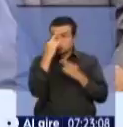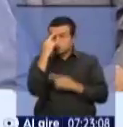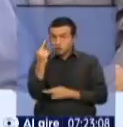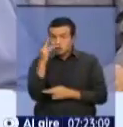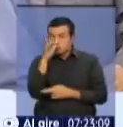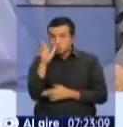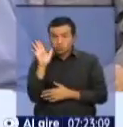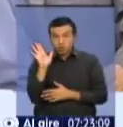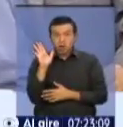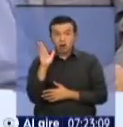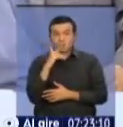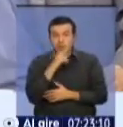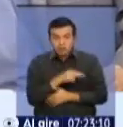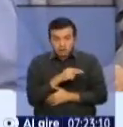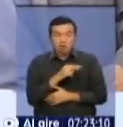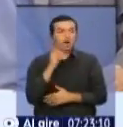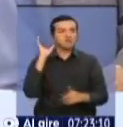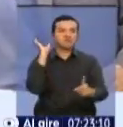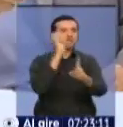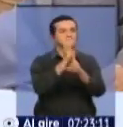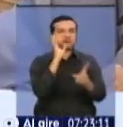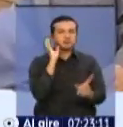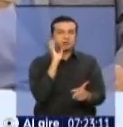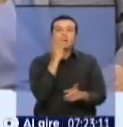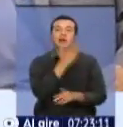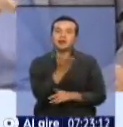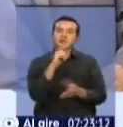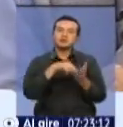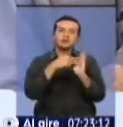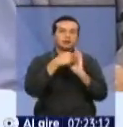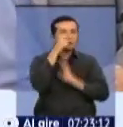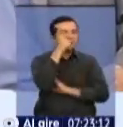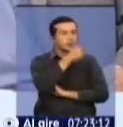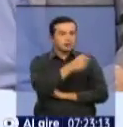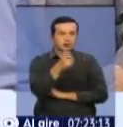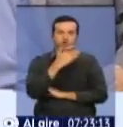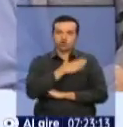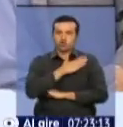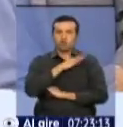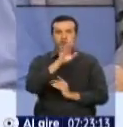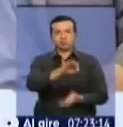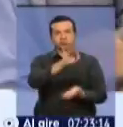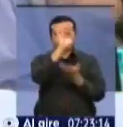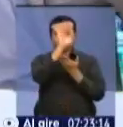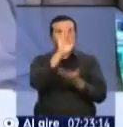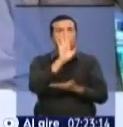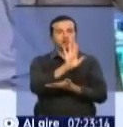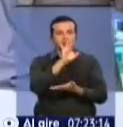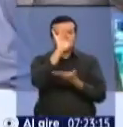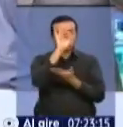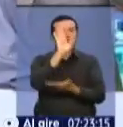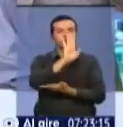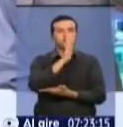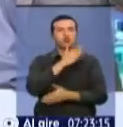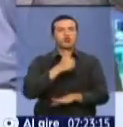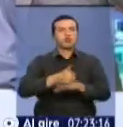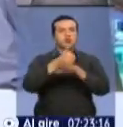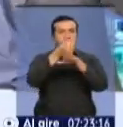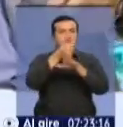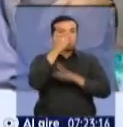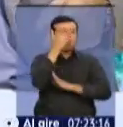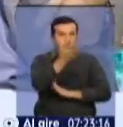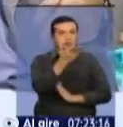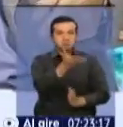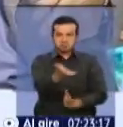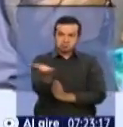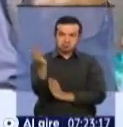burlado o no ejecutado. Y eso es fiscalizar. Y fiscalizar al que yo elegí. Y yo le doy el mandato al fiscalizador